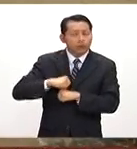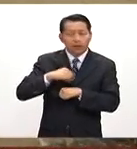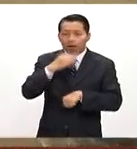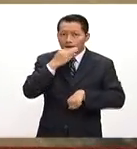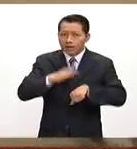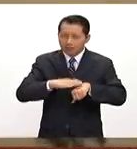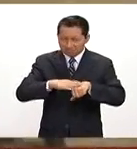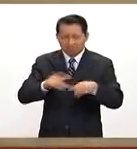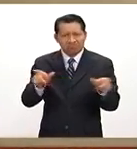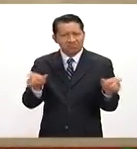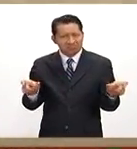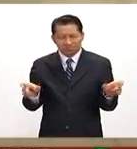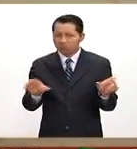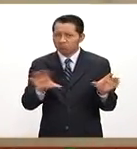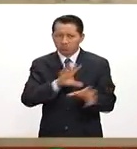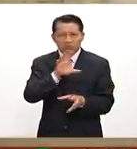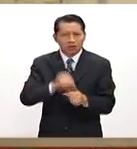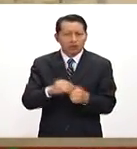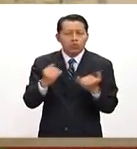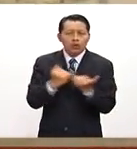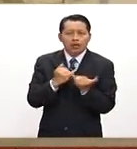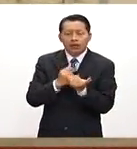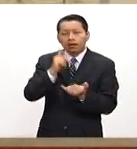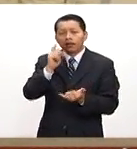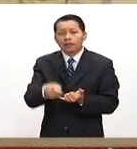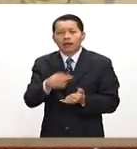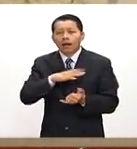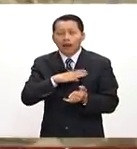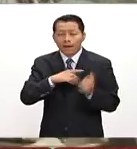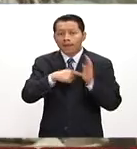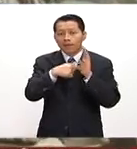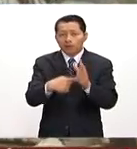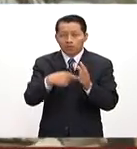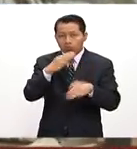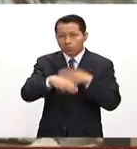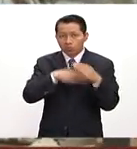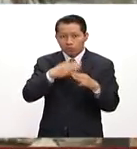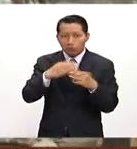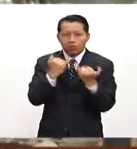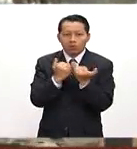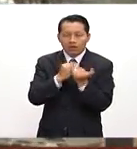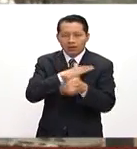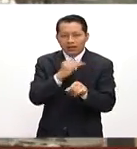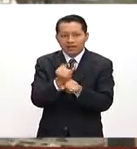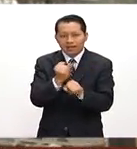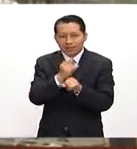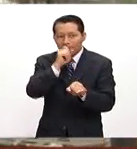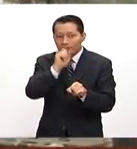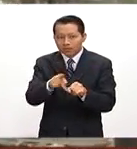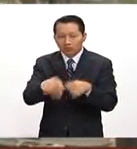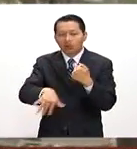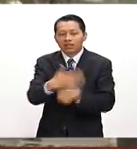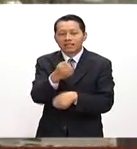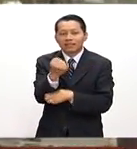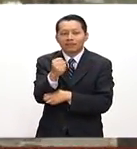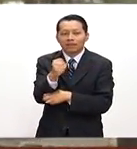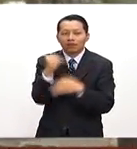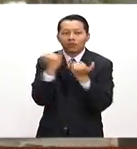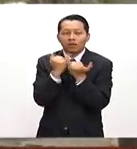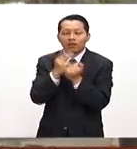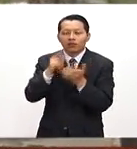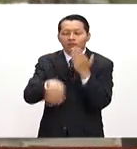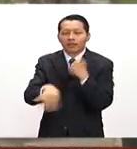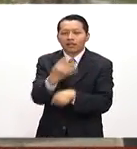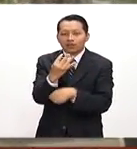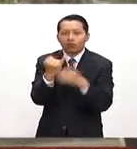controlaron la situación y no se presentaron las escenas que recorrieron el mundo a través de la televisión y la internet aquel 15 de septiembre